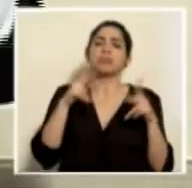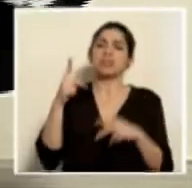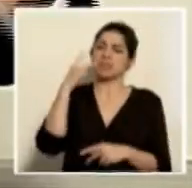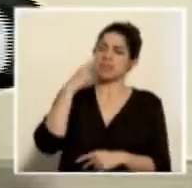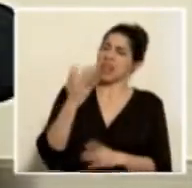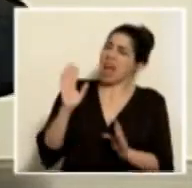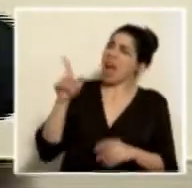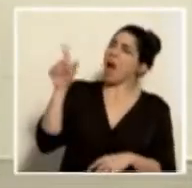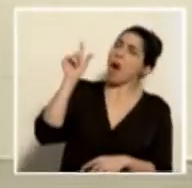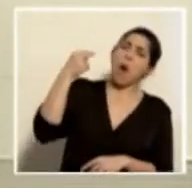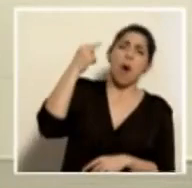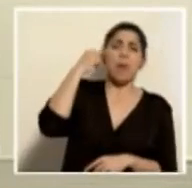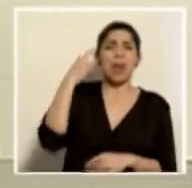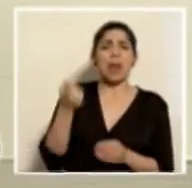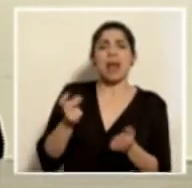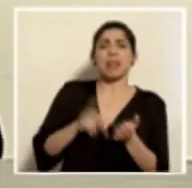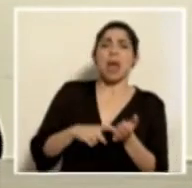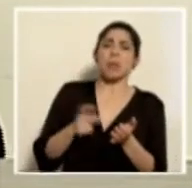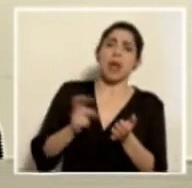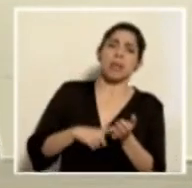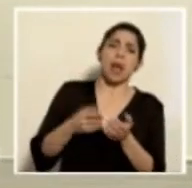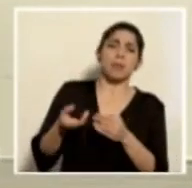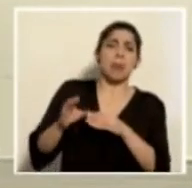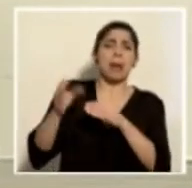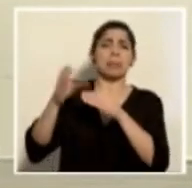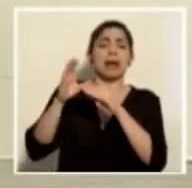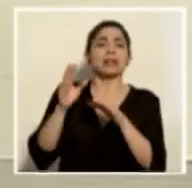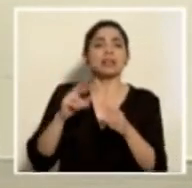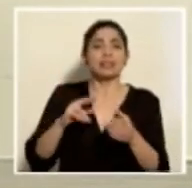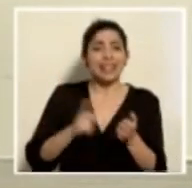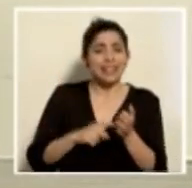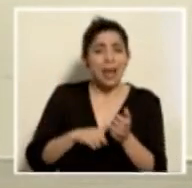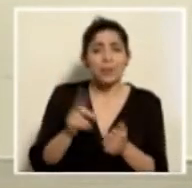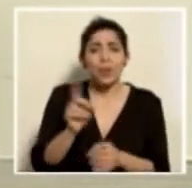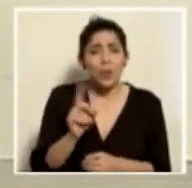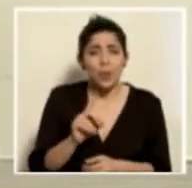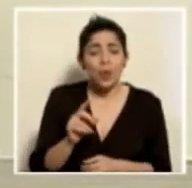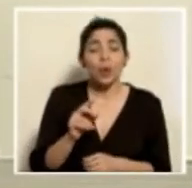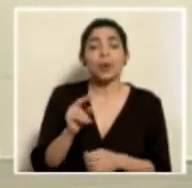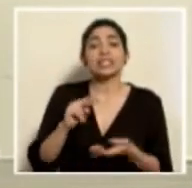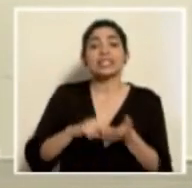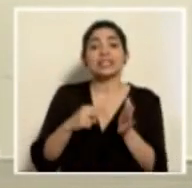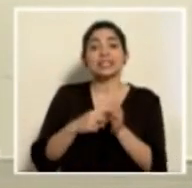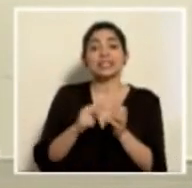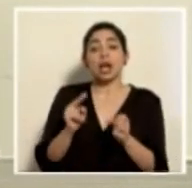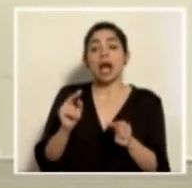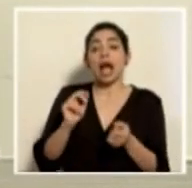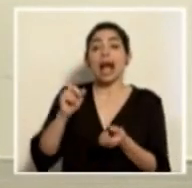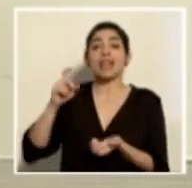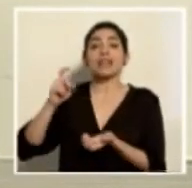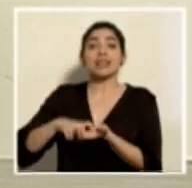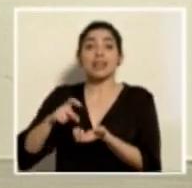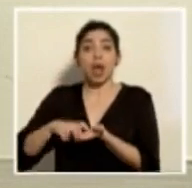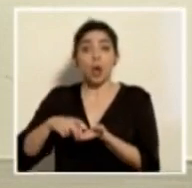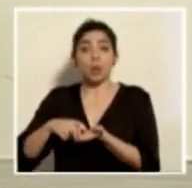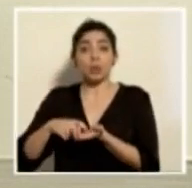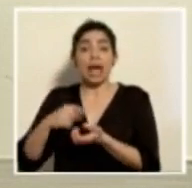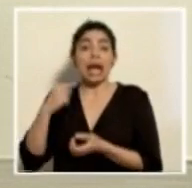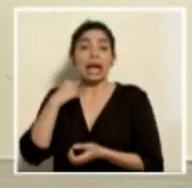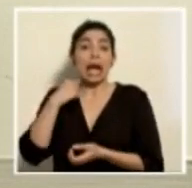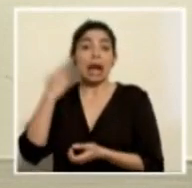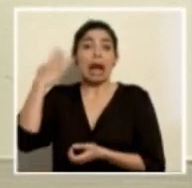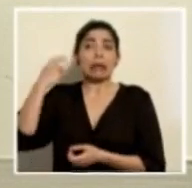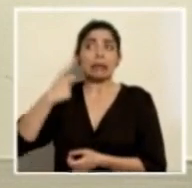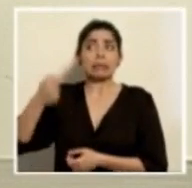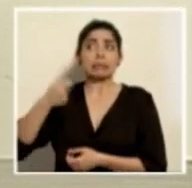dice, ahí está el gobierno endeudándose más. No es endeudarse más, es cambiar deuda cara,